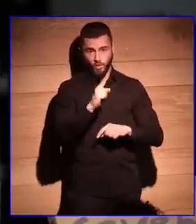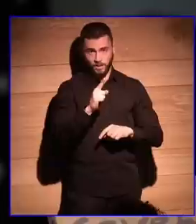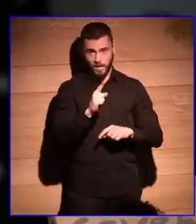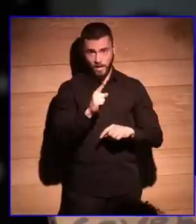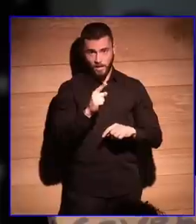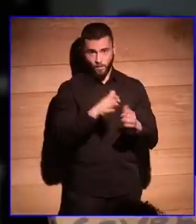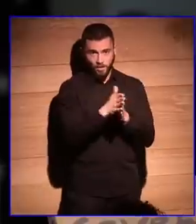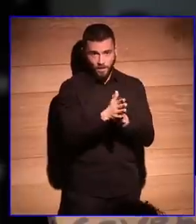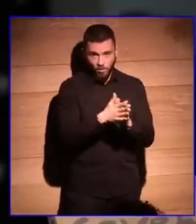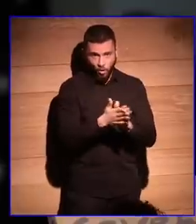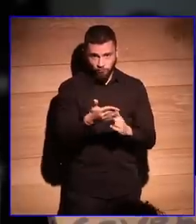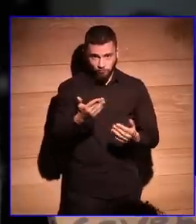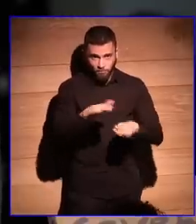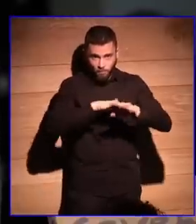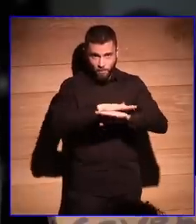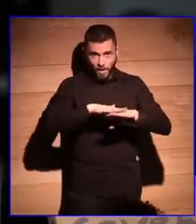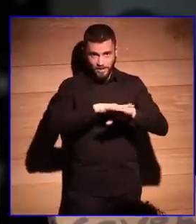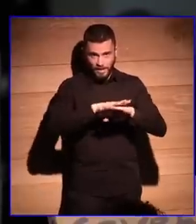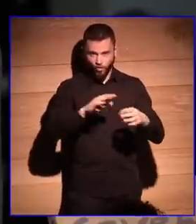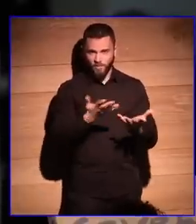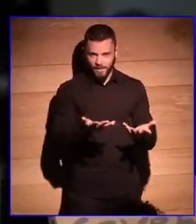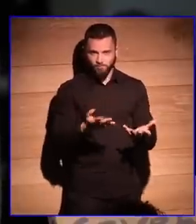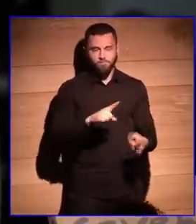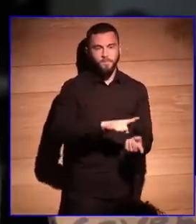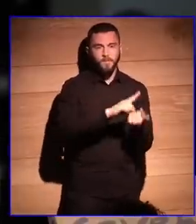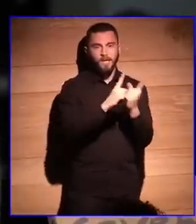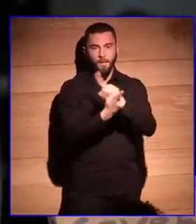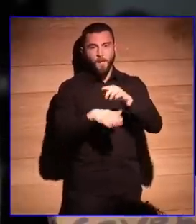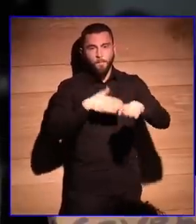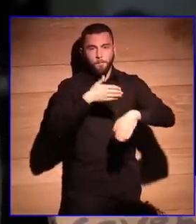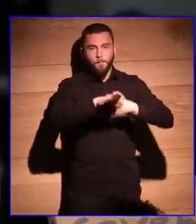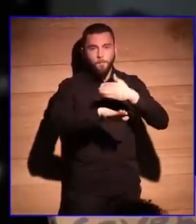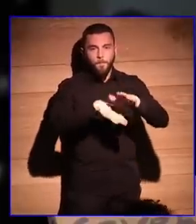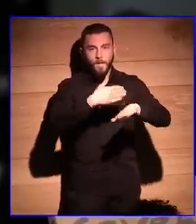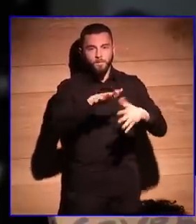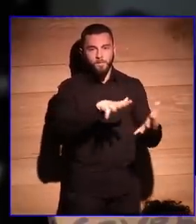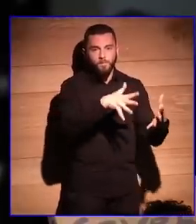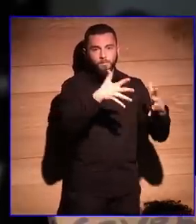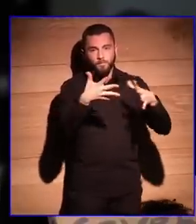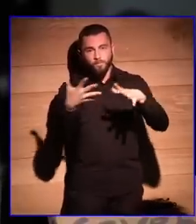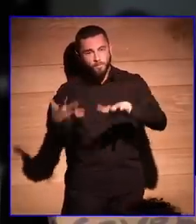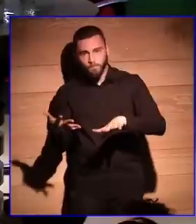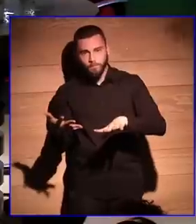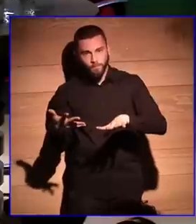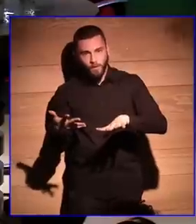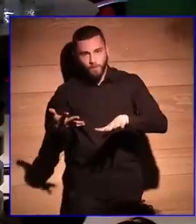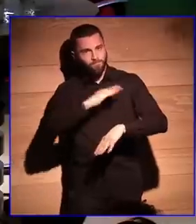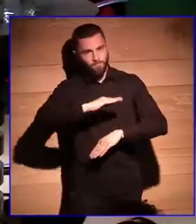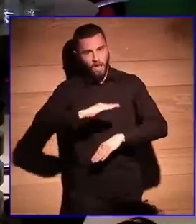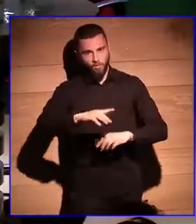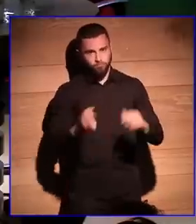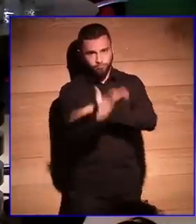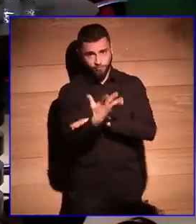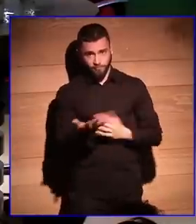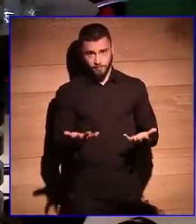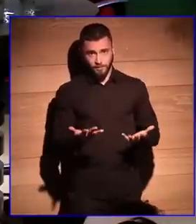elementales, empieza a darle un girito de tuerca que paso a paso acaba convirtiéndose en un desvío absoluto. Bueno, y que además el ser humano